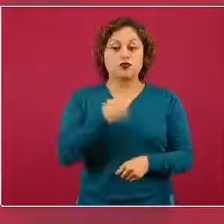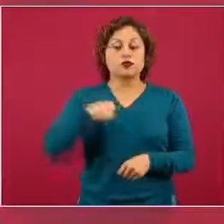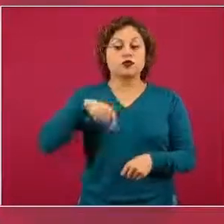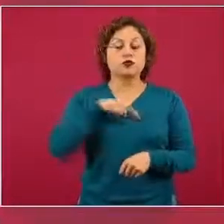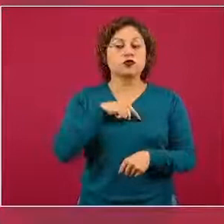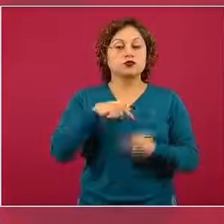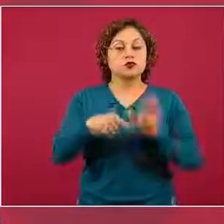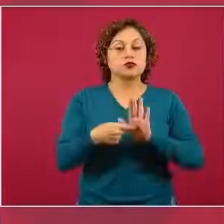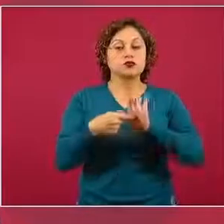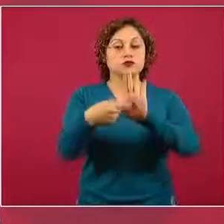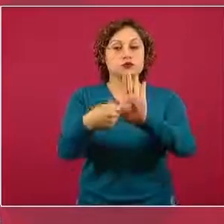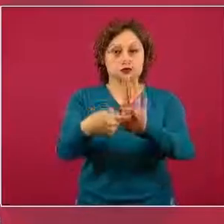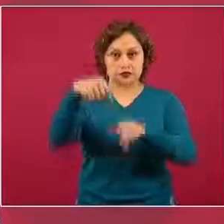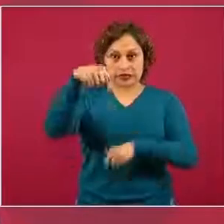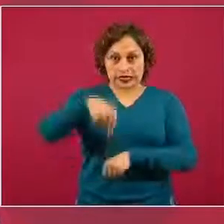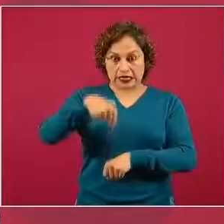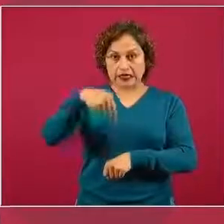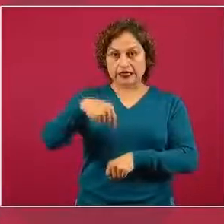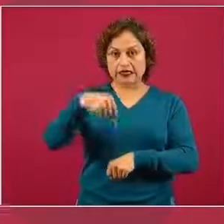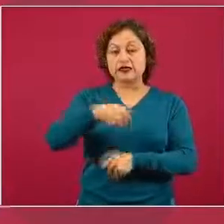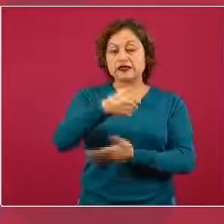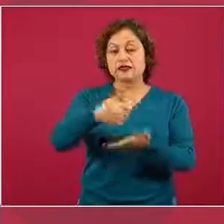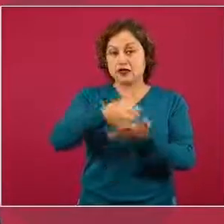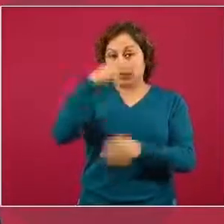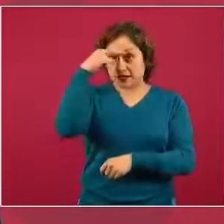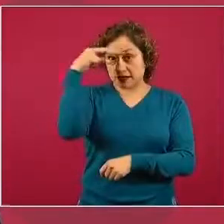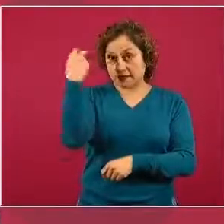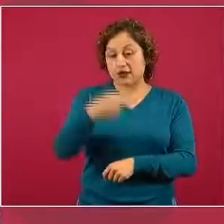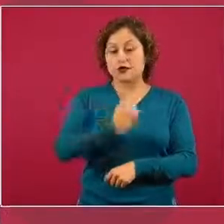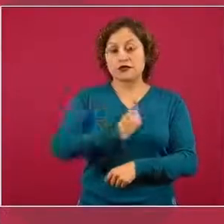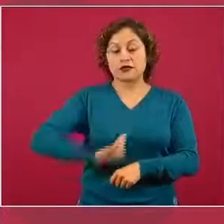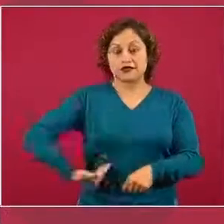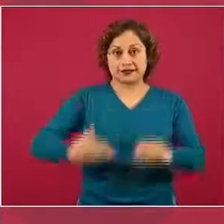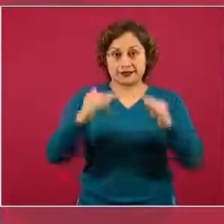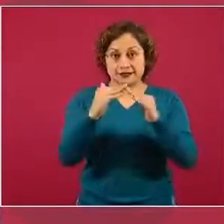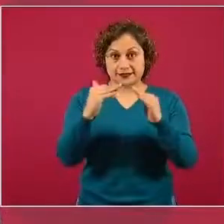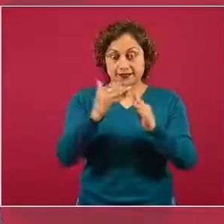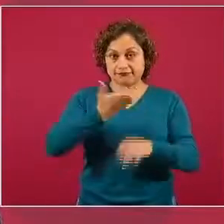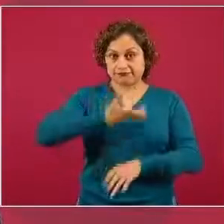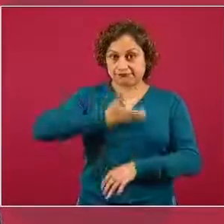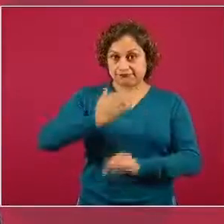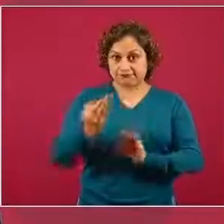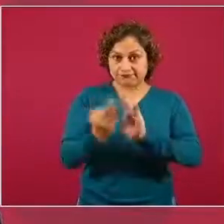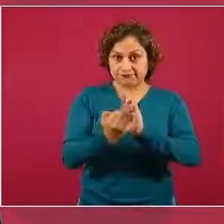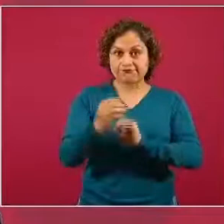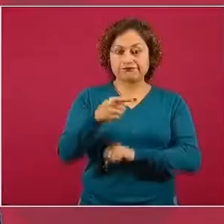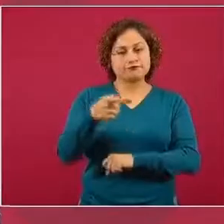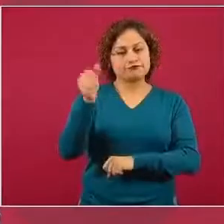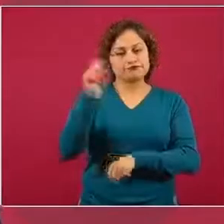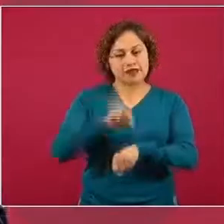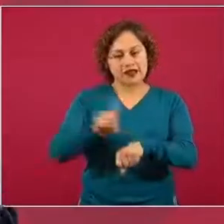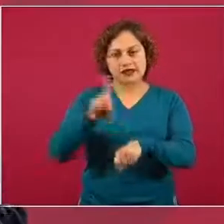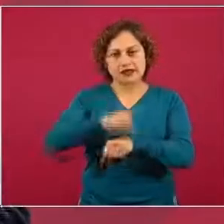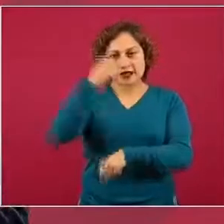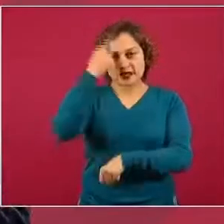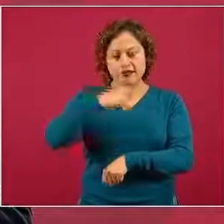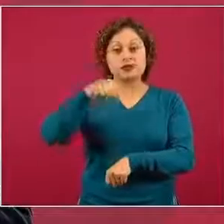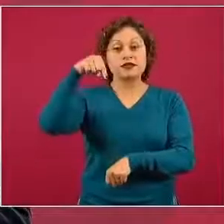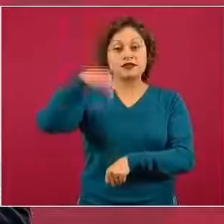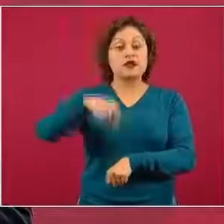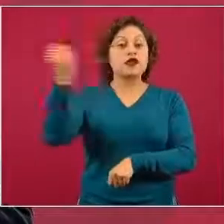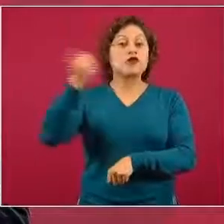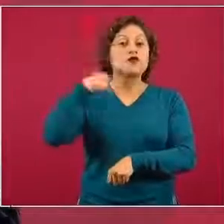desde Palacio Nacional, como todas las noches, esta conferencia vespertina en relación precisamente